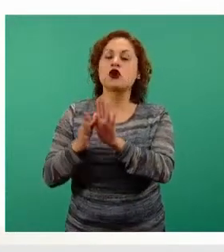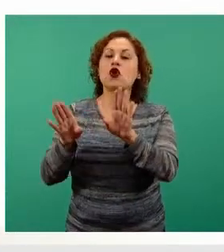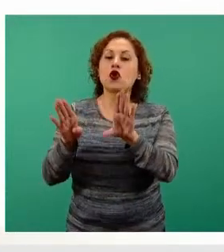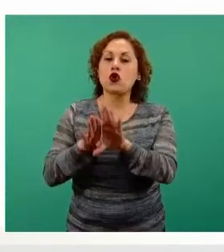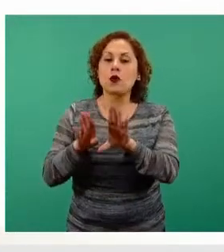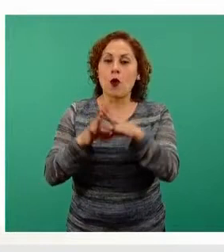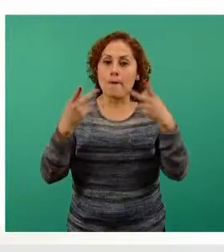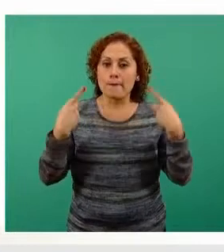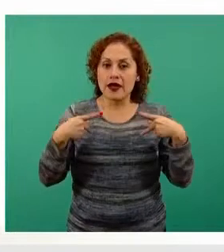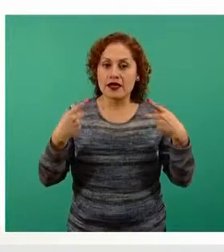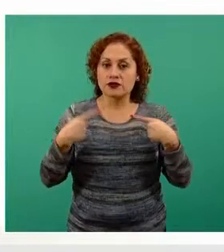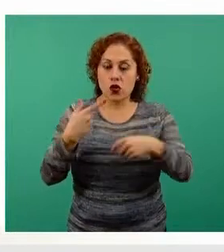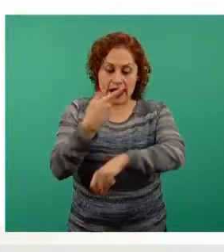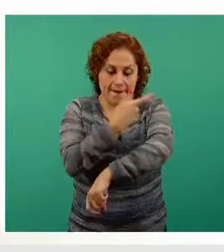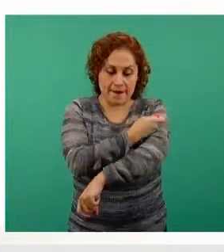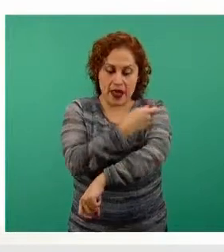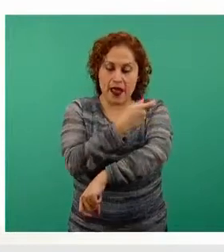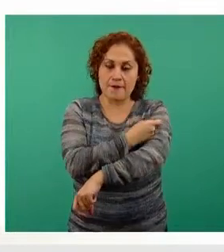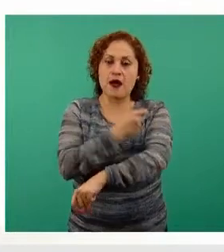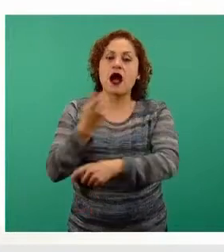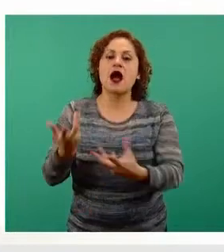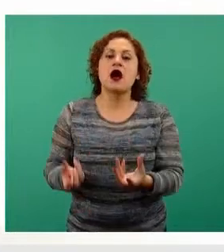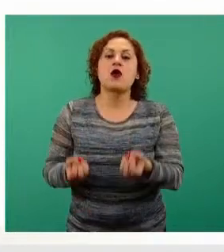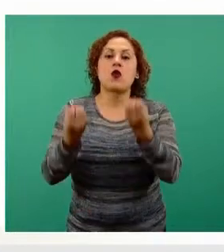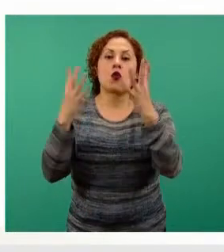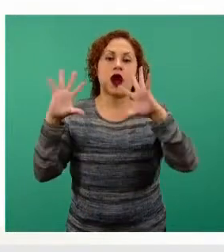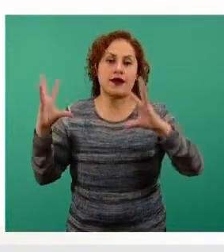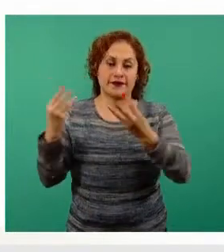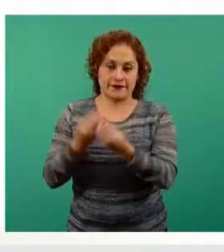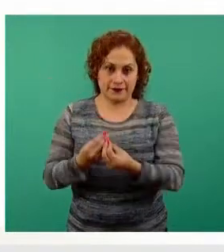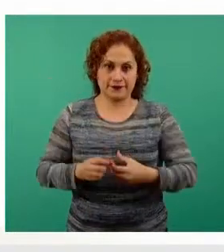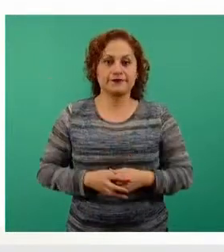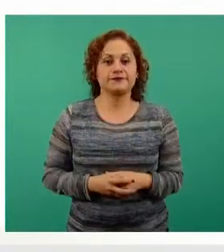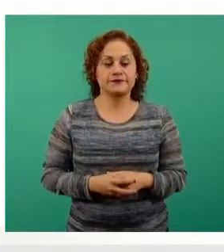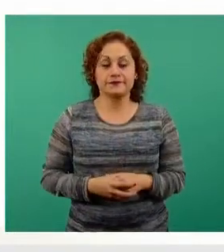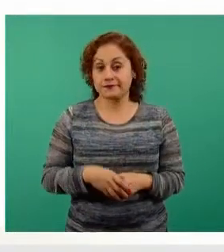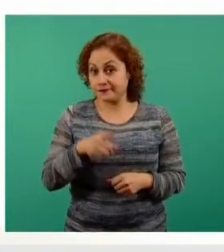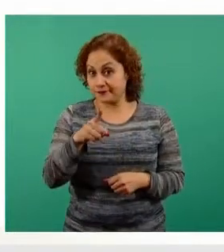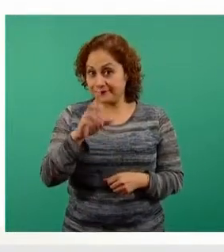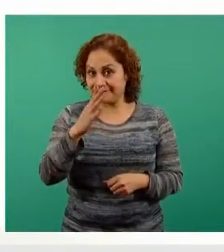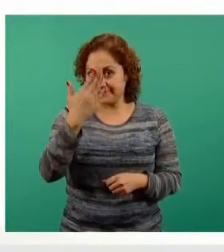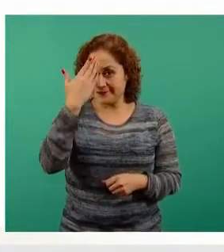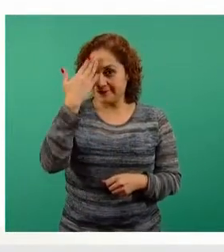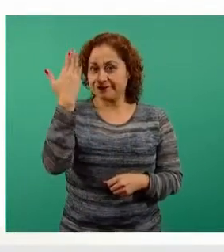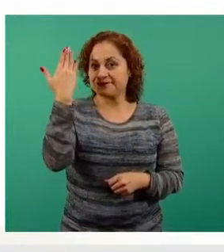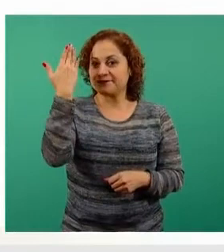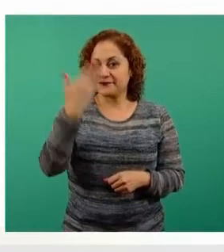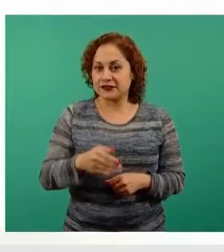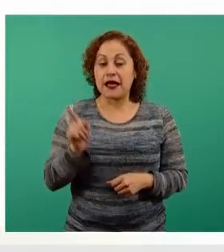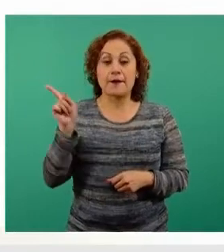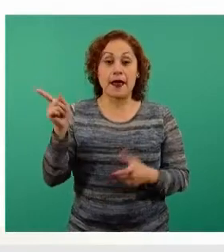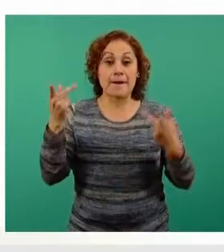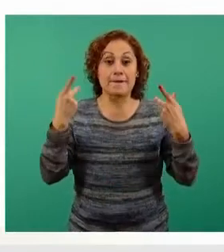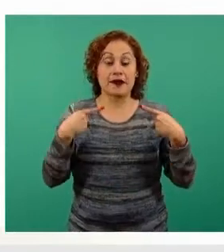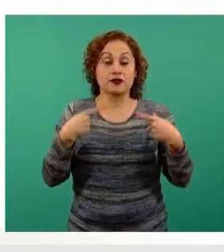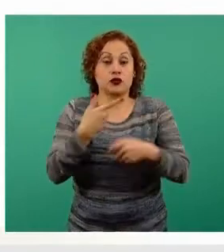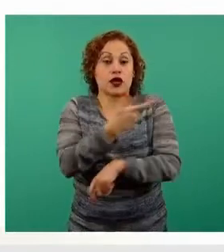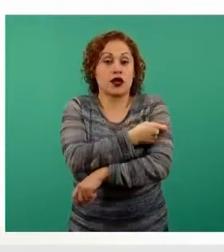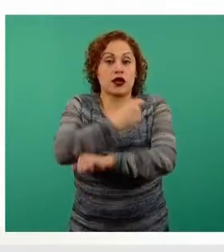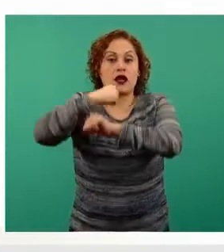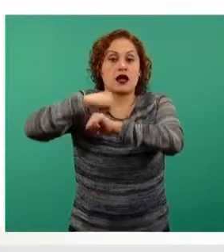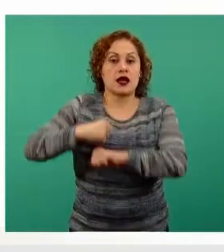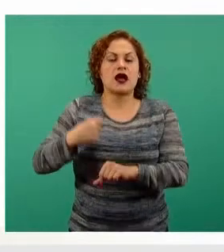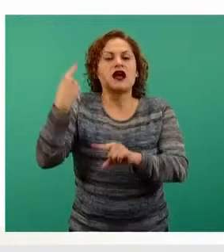esta estrategia en las 32 entidades federativas, recordando que es un esfuerzo conjunto que están haciendo la federación y